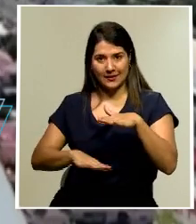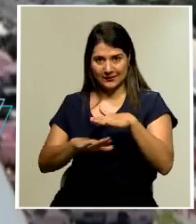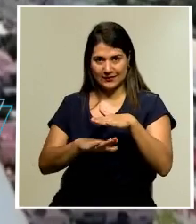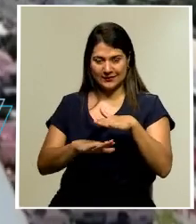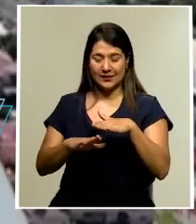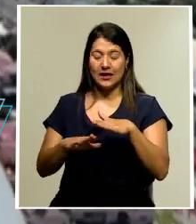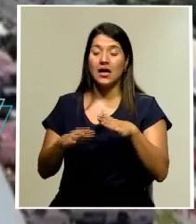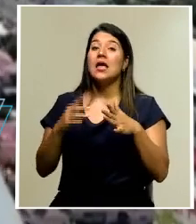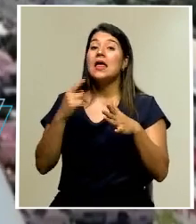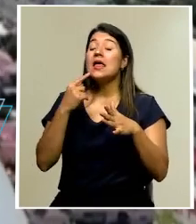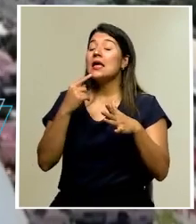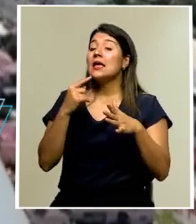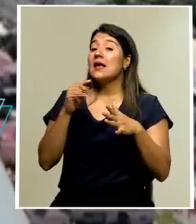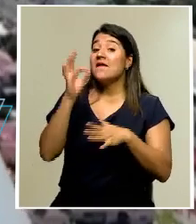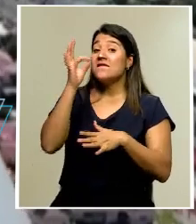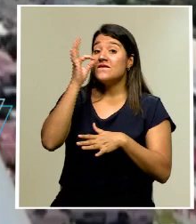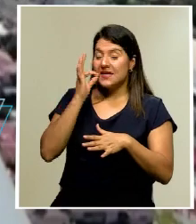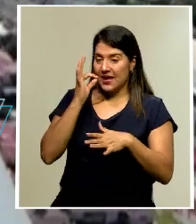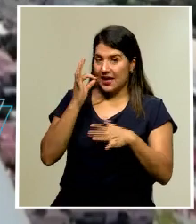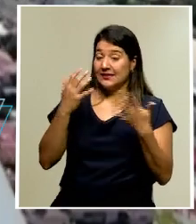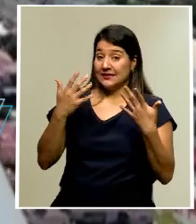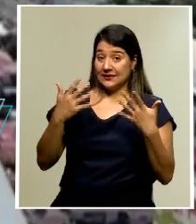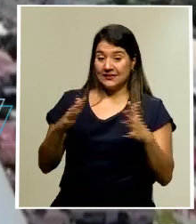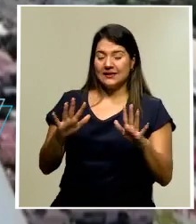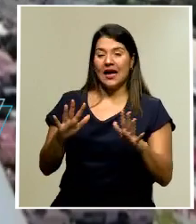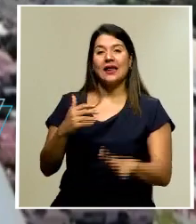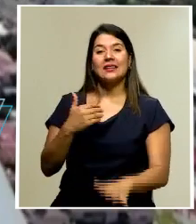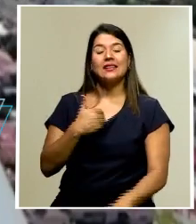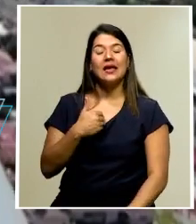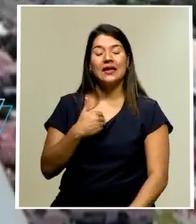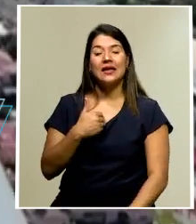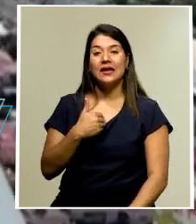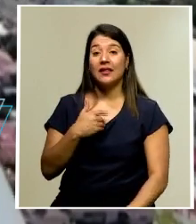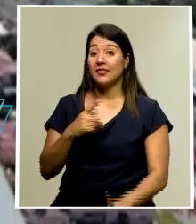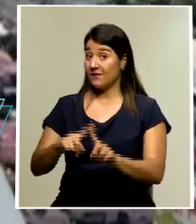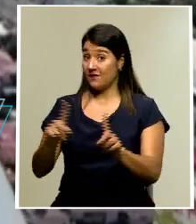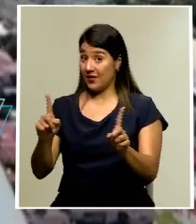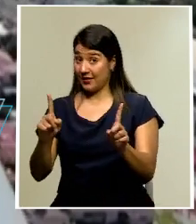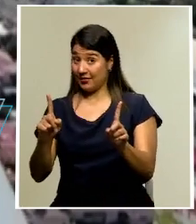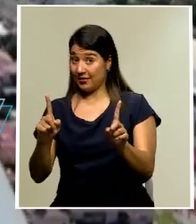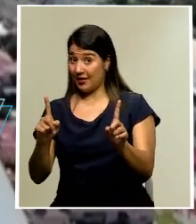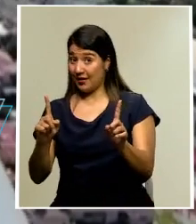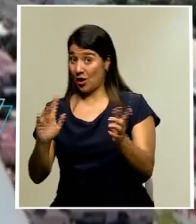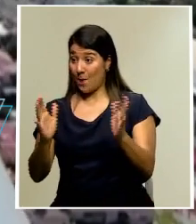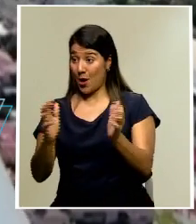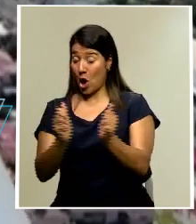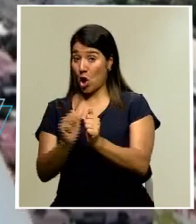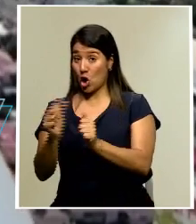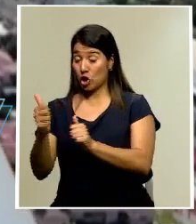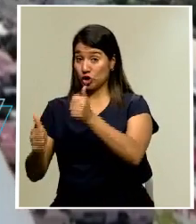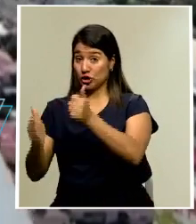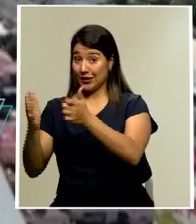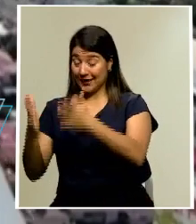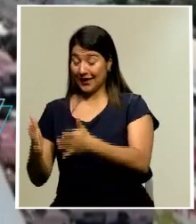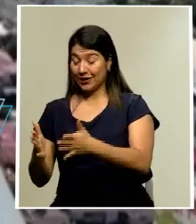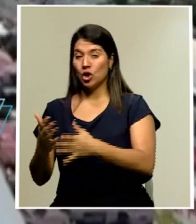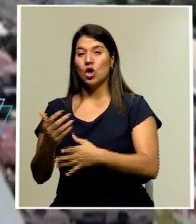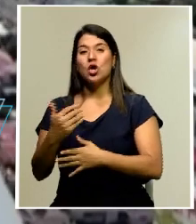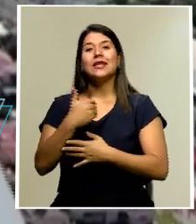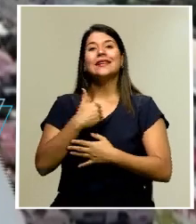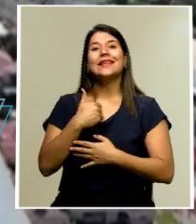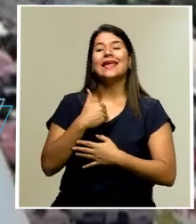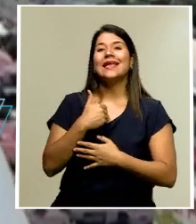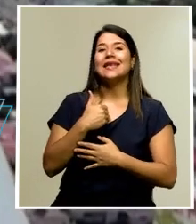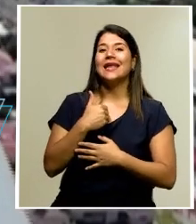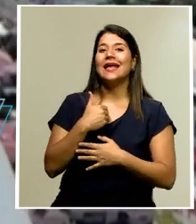José María Figueres, a diferencia del resto de los candidatos, tiene un presupuesto hecho, ¿verdad? Por decirlo de alguna manera,